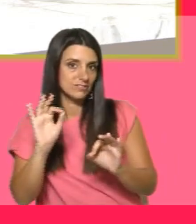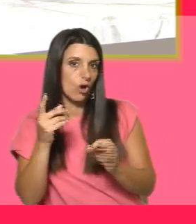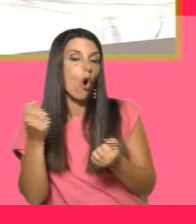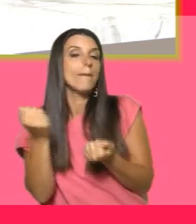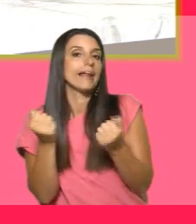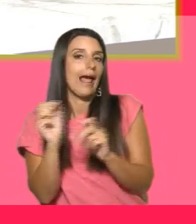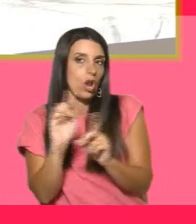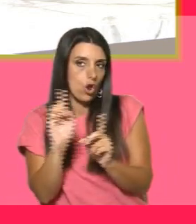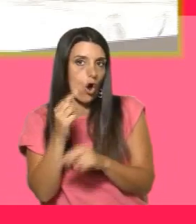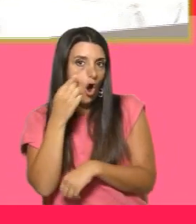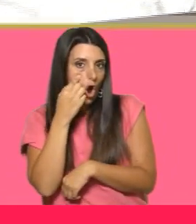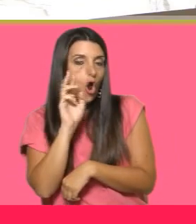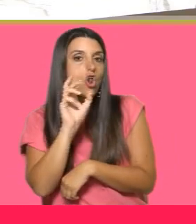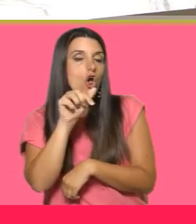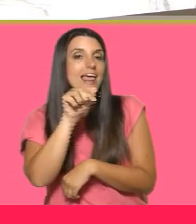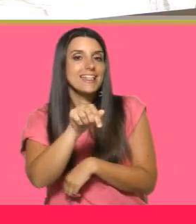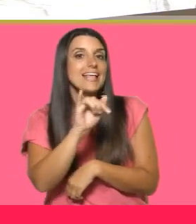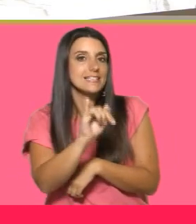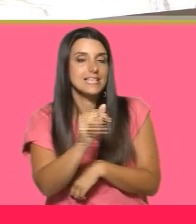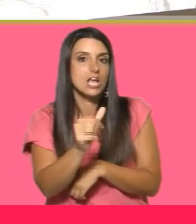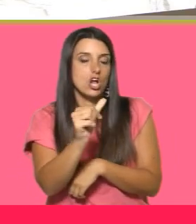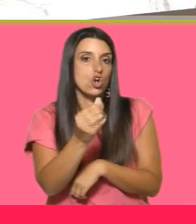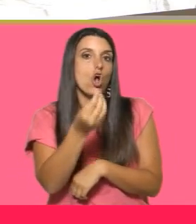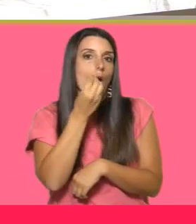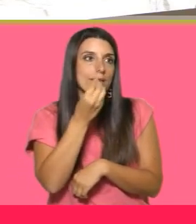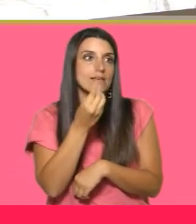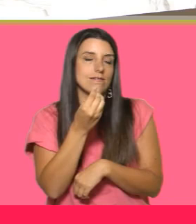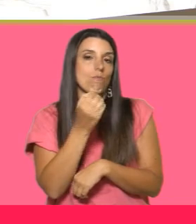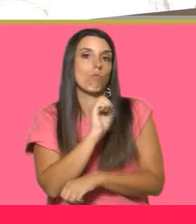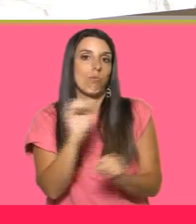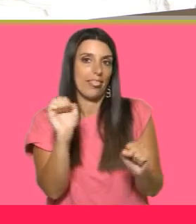Claro. ¿Está? Porque este ron realmente que vos le pongas va a estar ahí, no se va a evaporar como